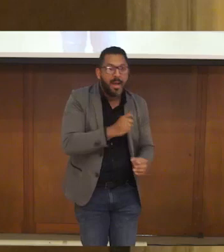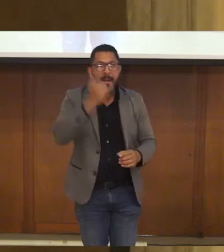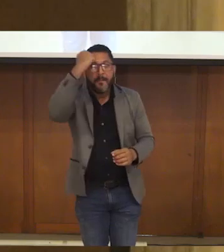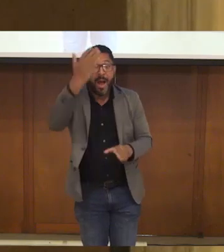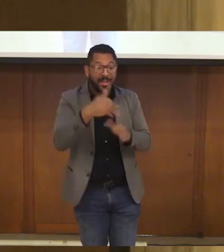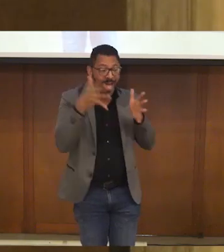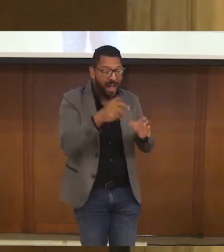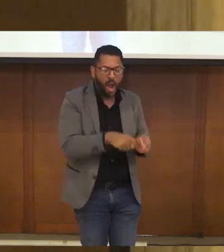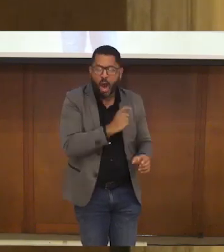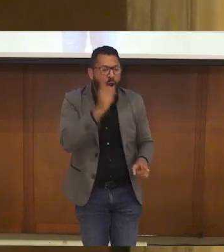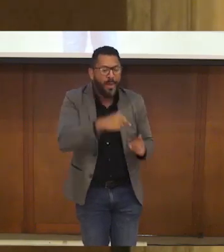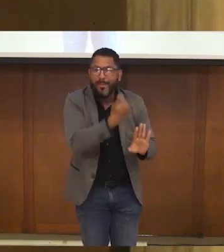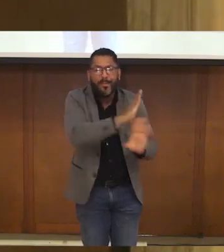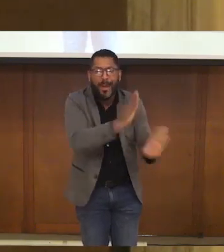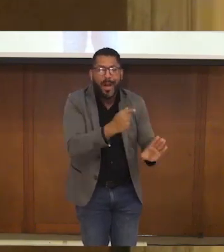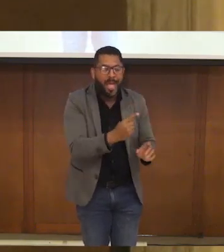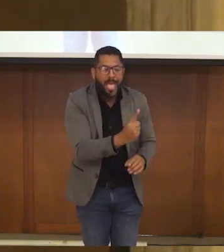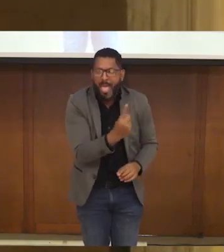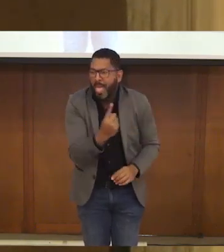su maestra, era muy duro.